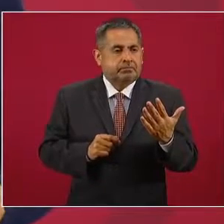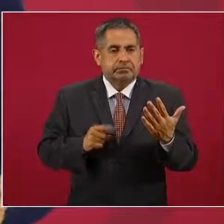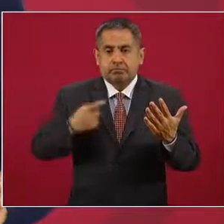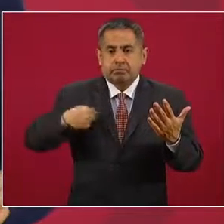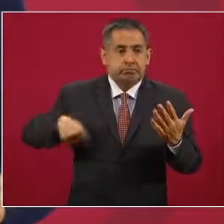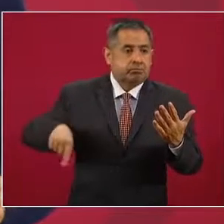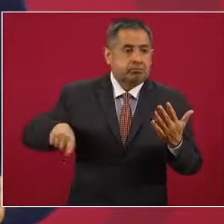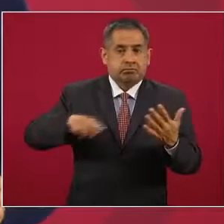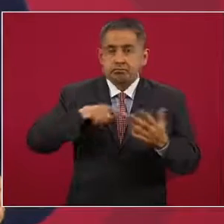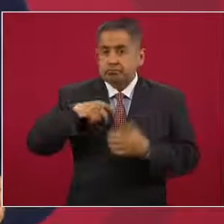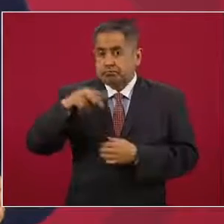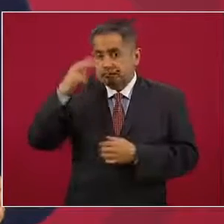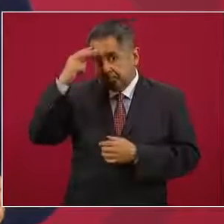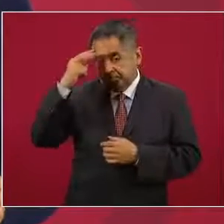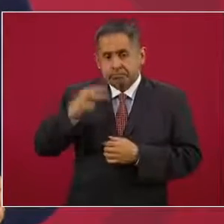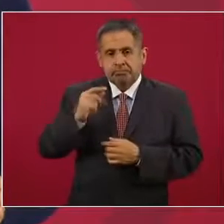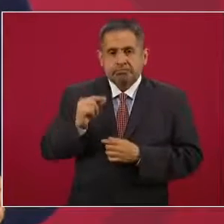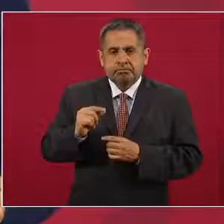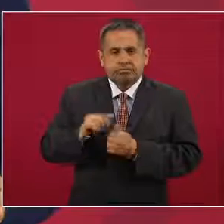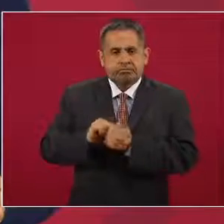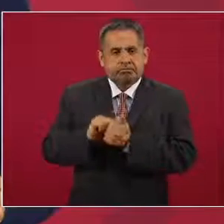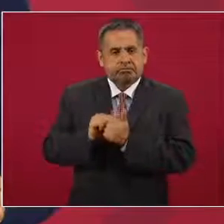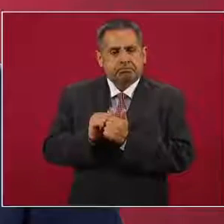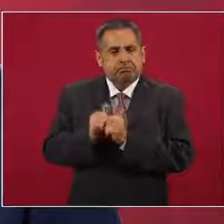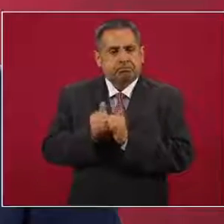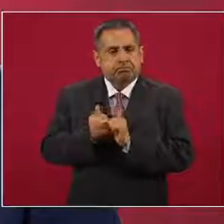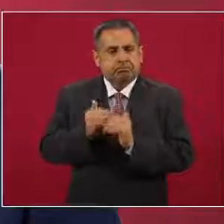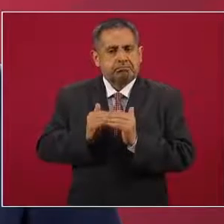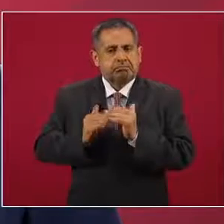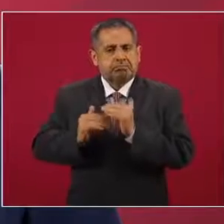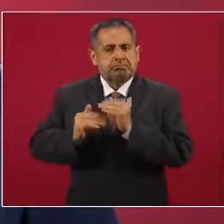creciendo, es decir, nuestra economía se está